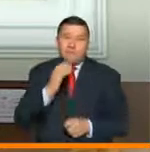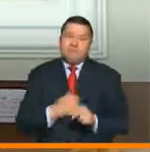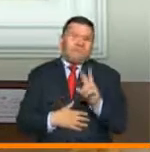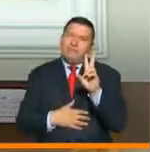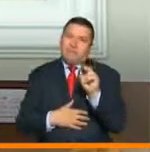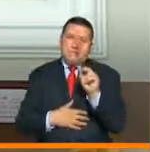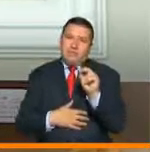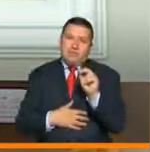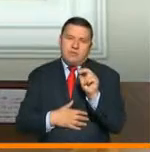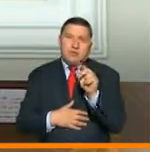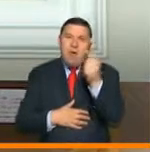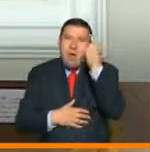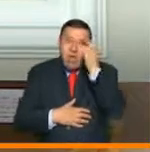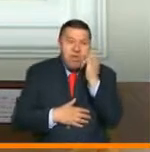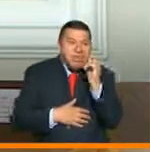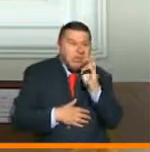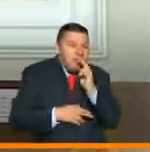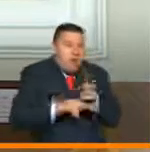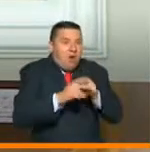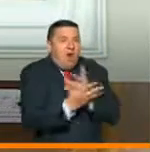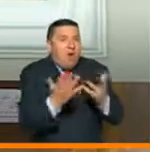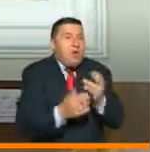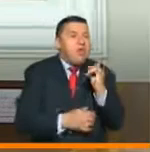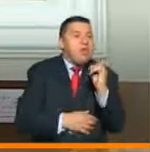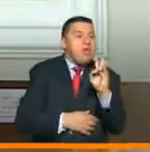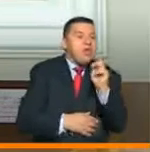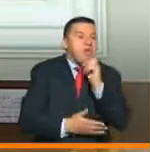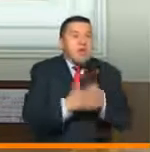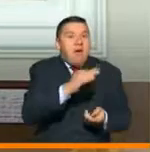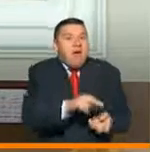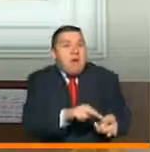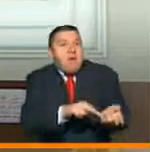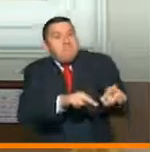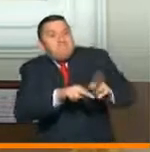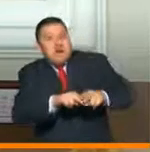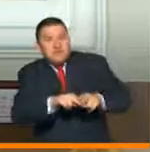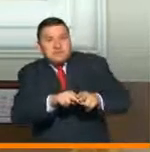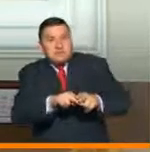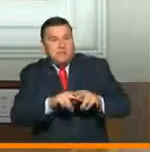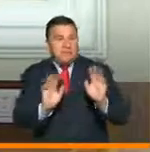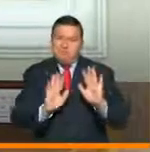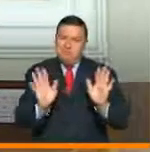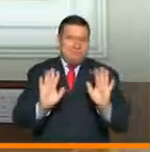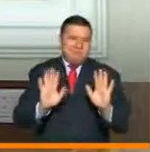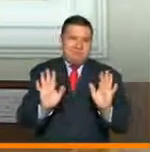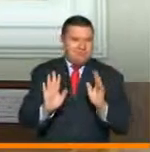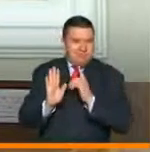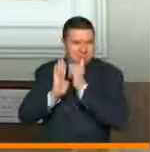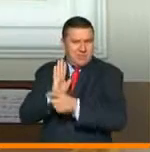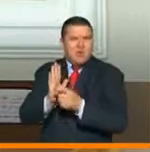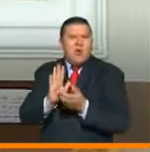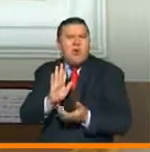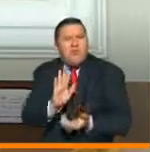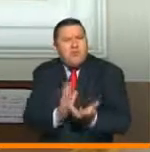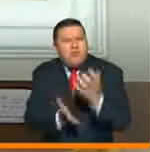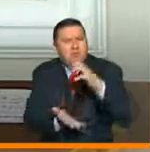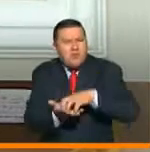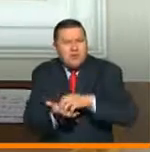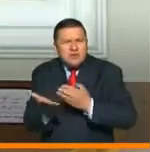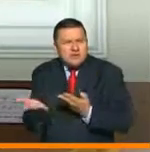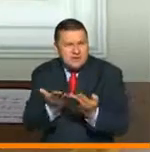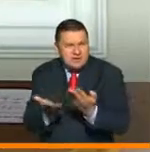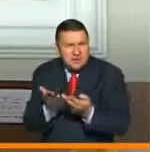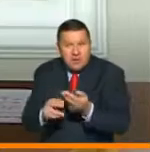a haber entre otros adicional o aumentos del iva a productos y